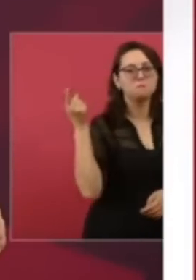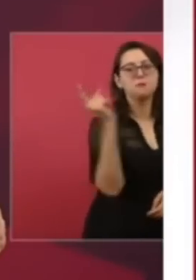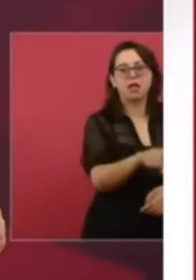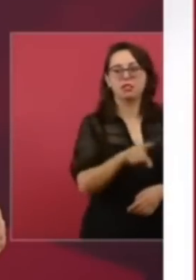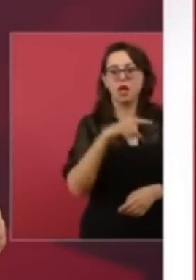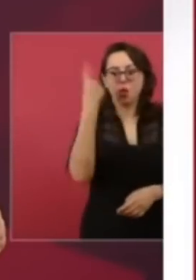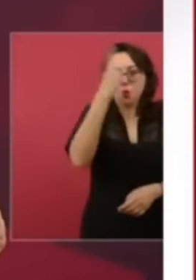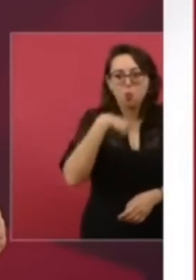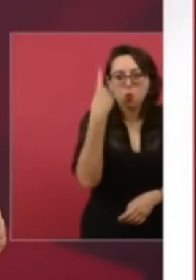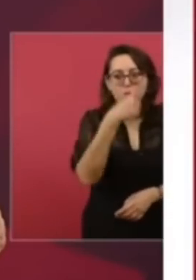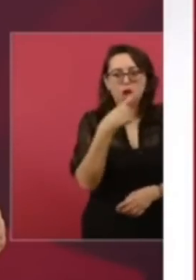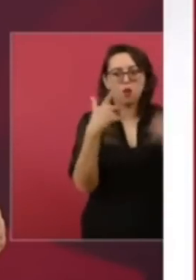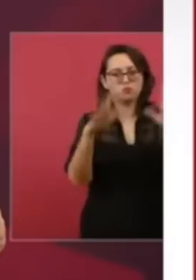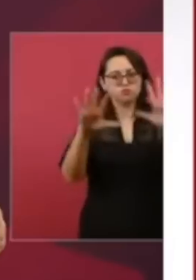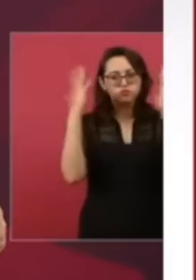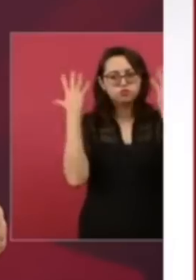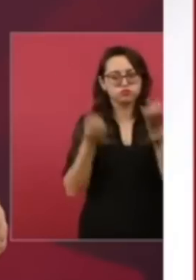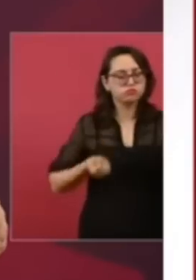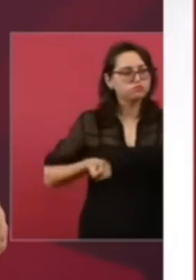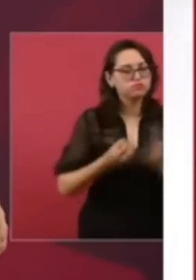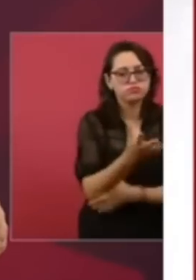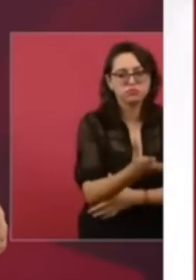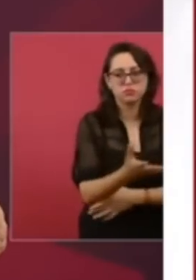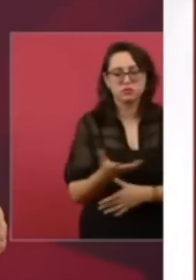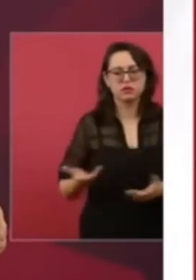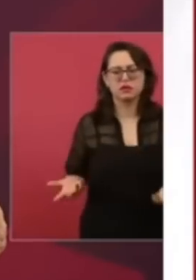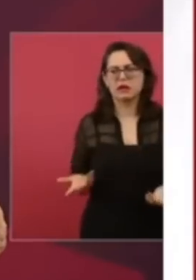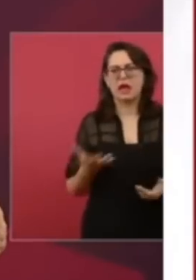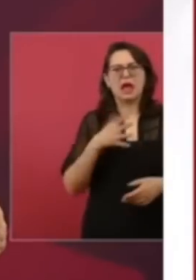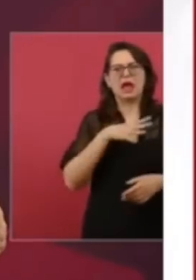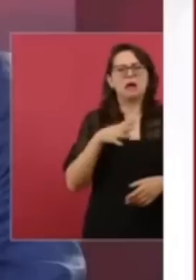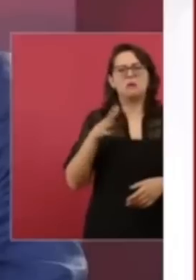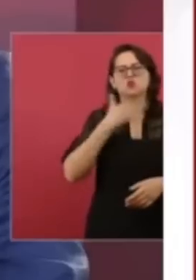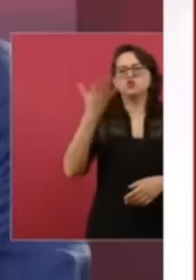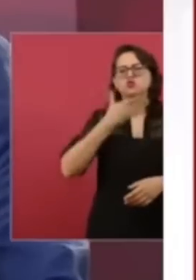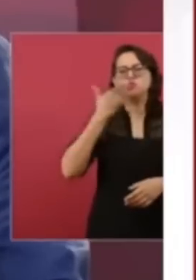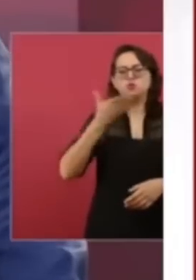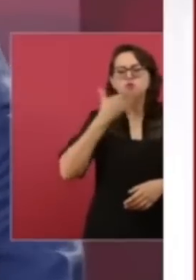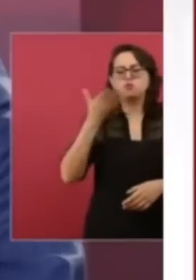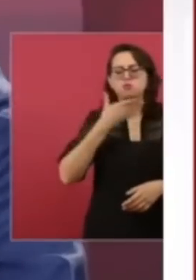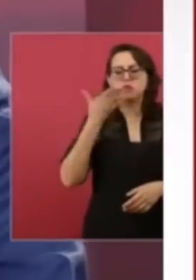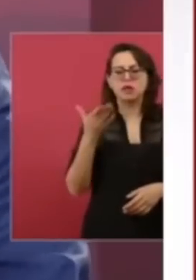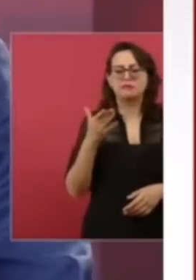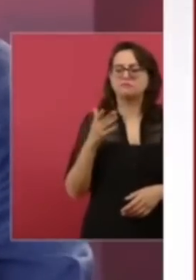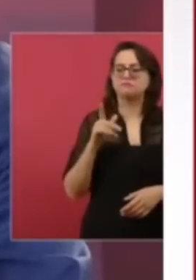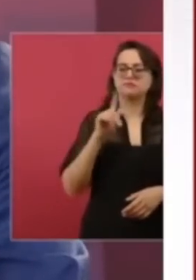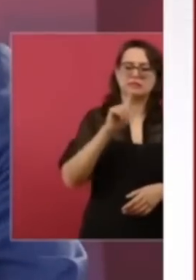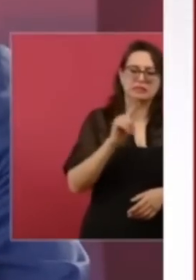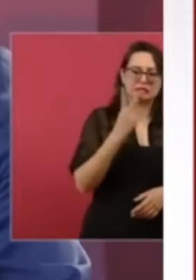lo que se usaba también atípico era 24 horas. Lo más normal, 72